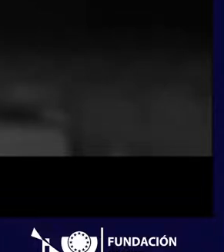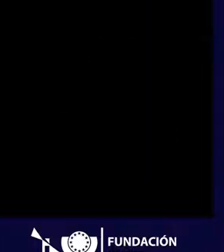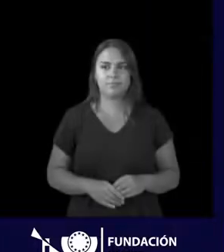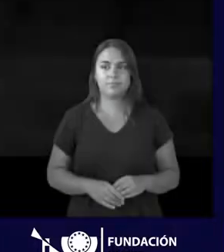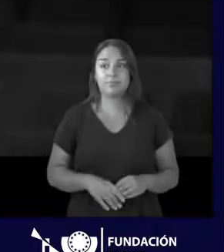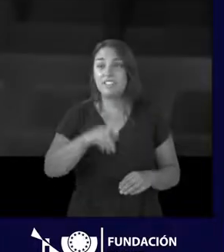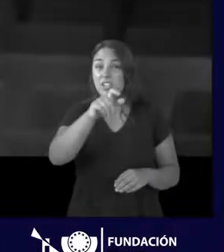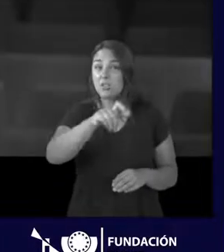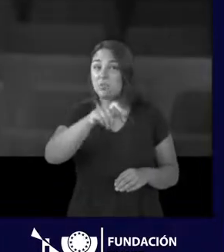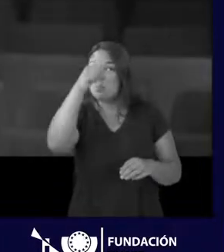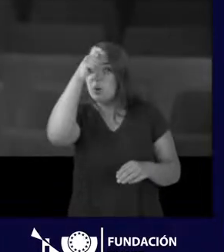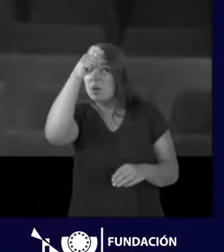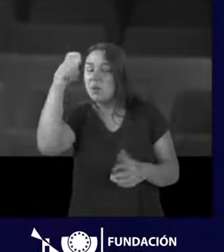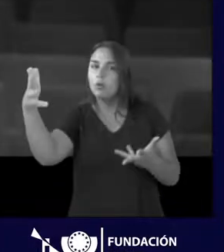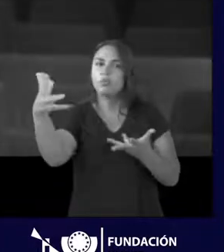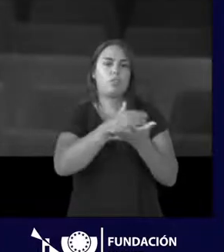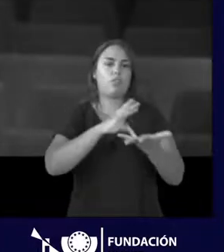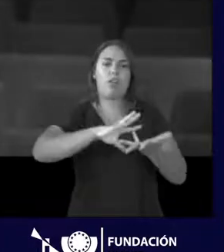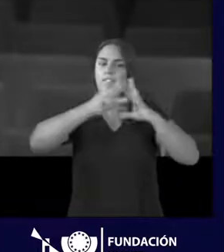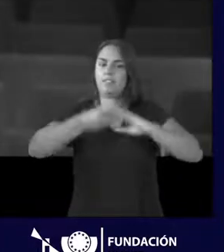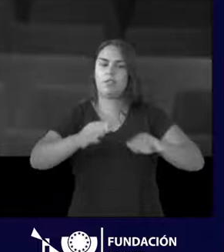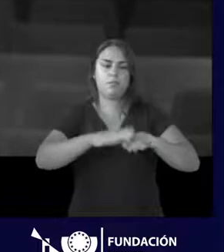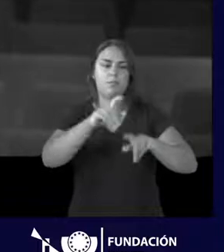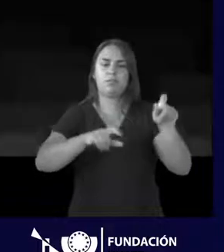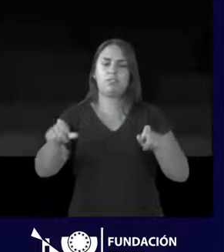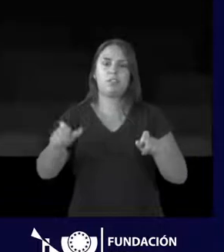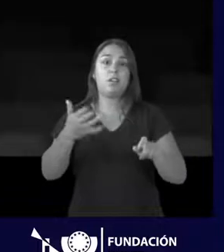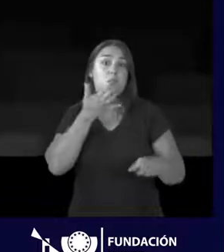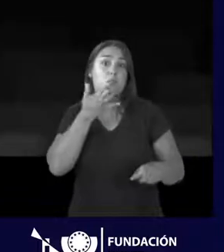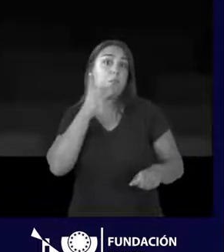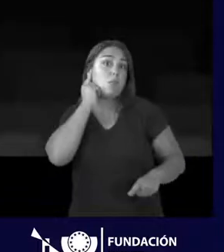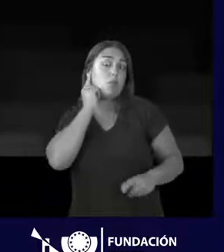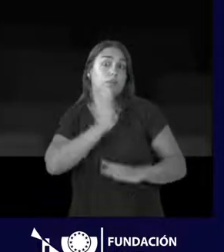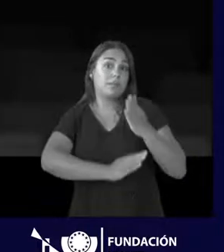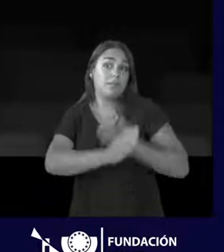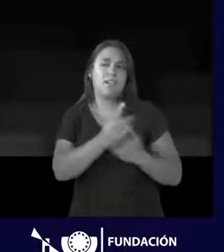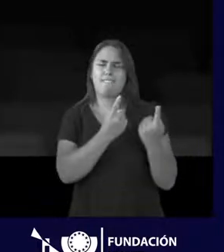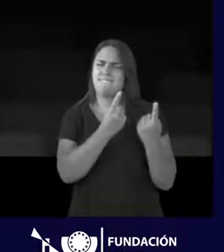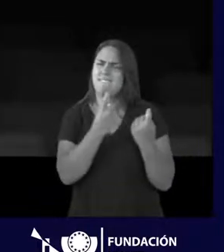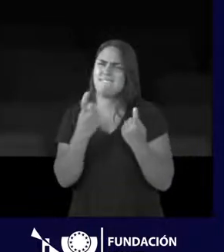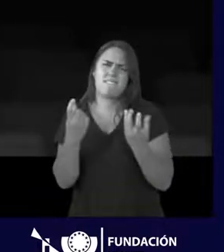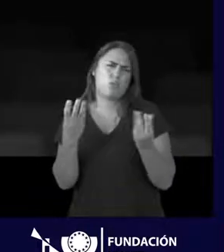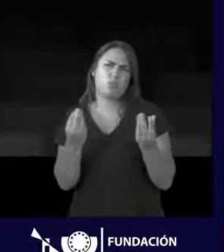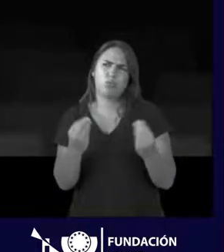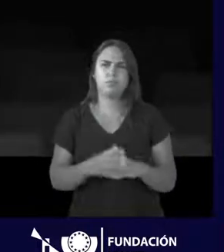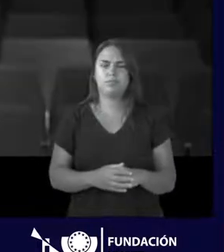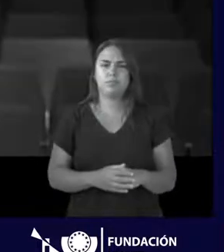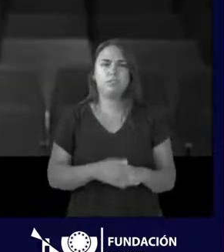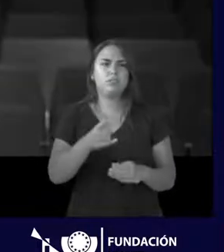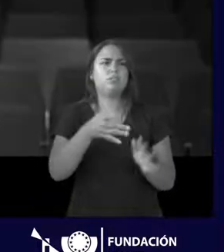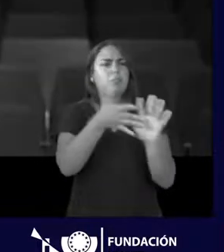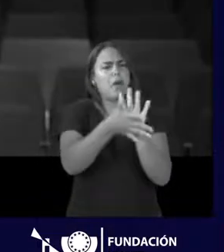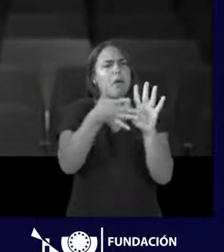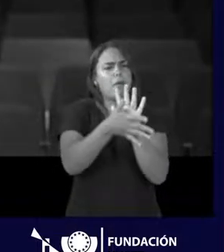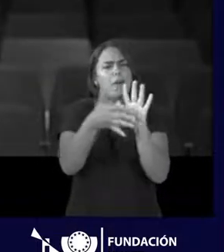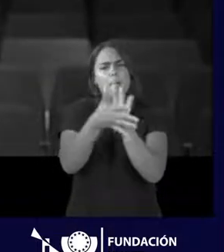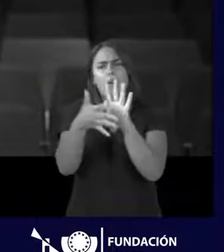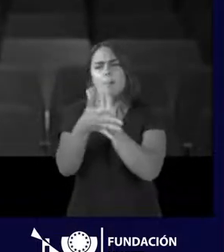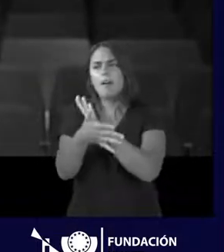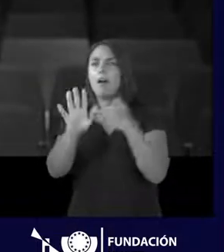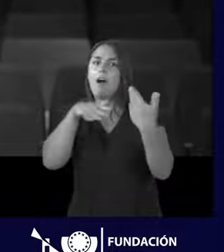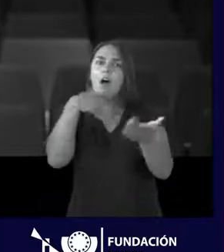social que los pueblos estén adaptados a todas las personas a las mujeres con discapacidad nos faltan mucho tienes que dar muchas